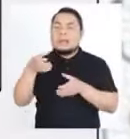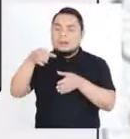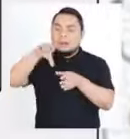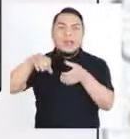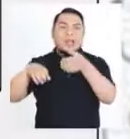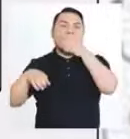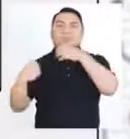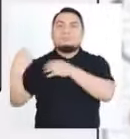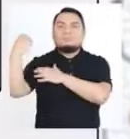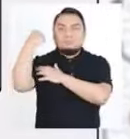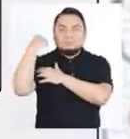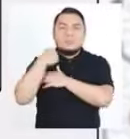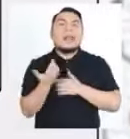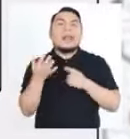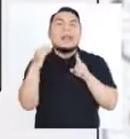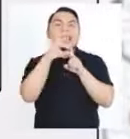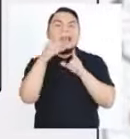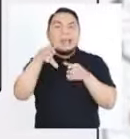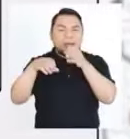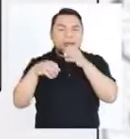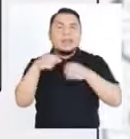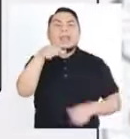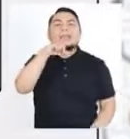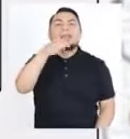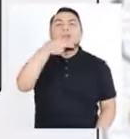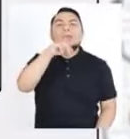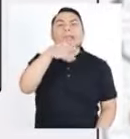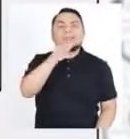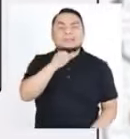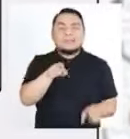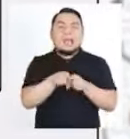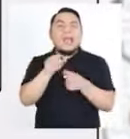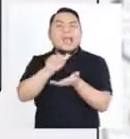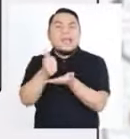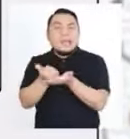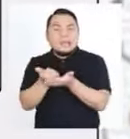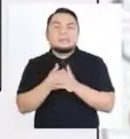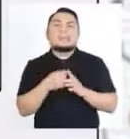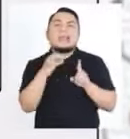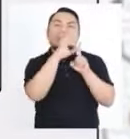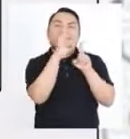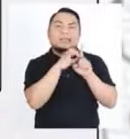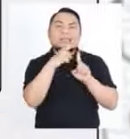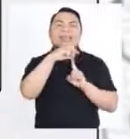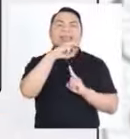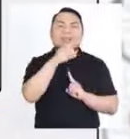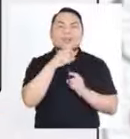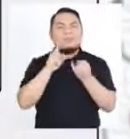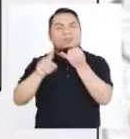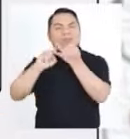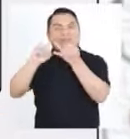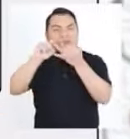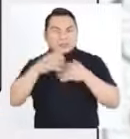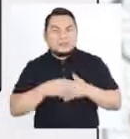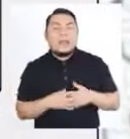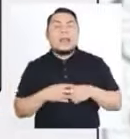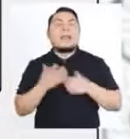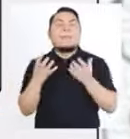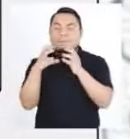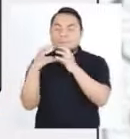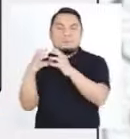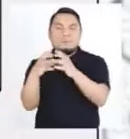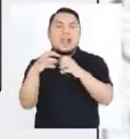los cereales, como la quinoa, la kiwicha, el arroz, el trigo, etc. En los